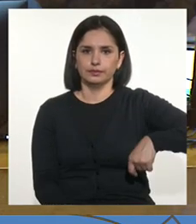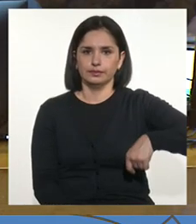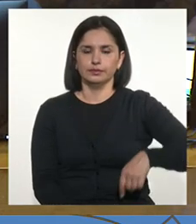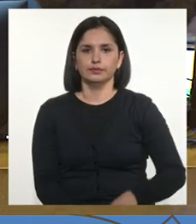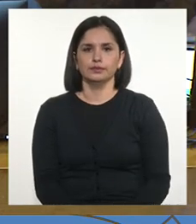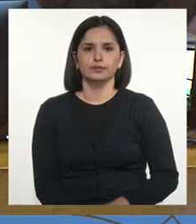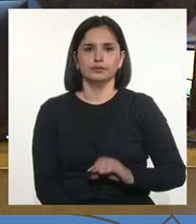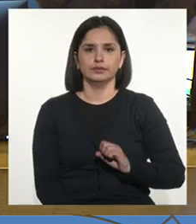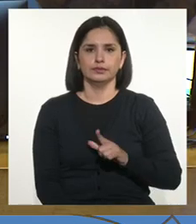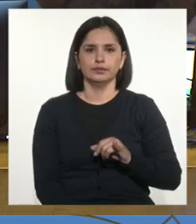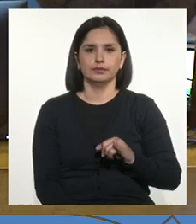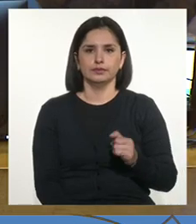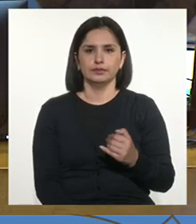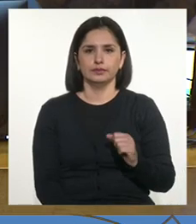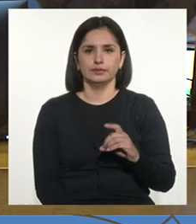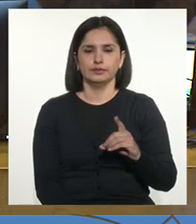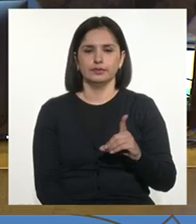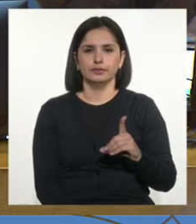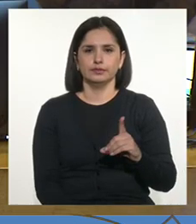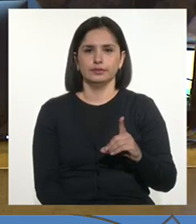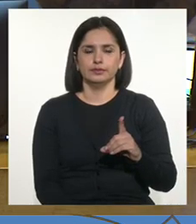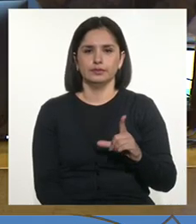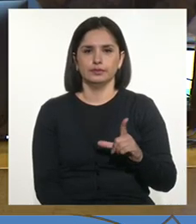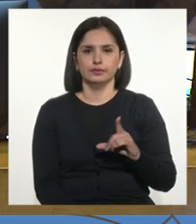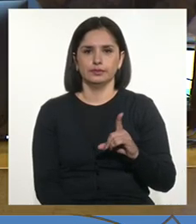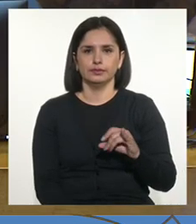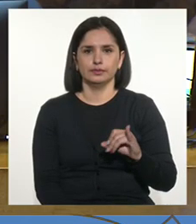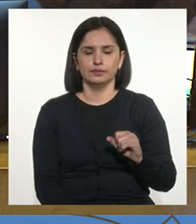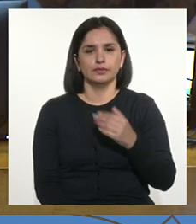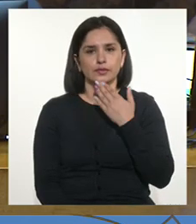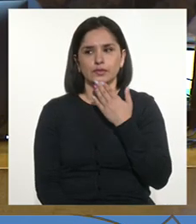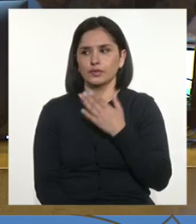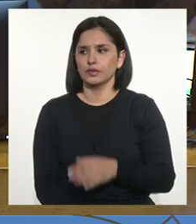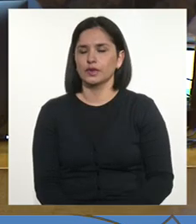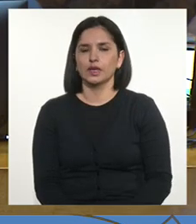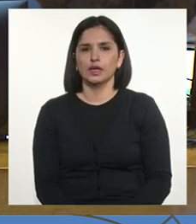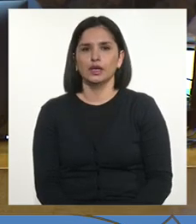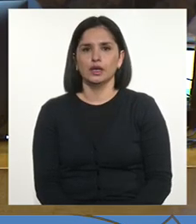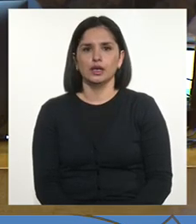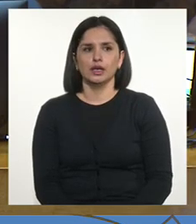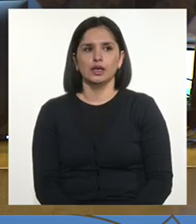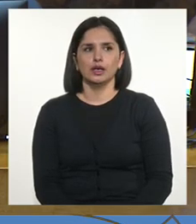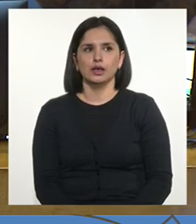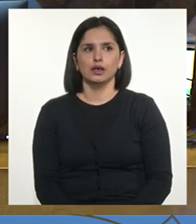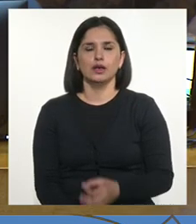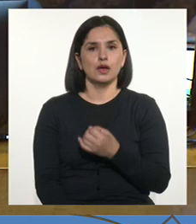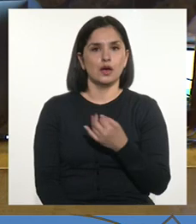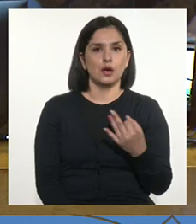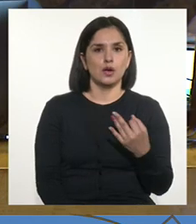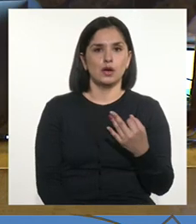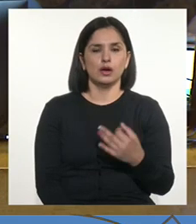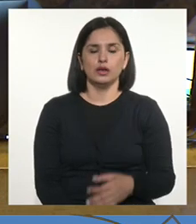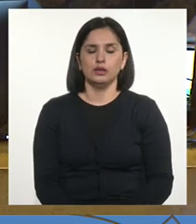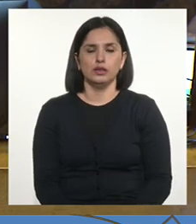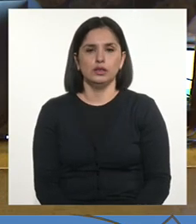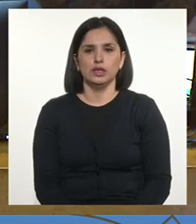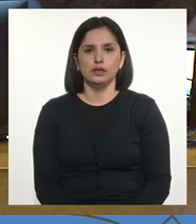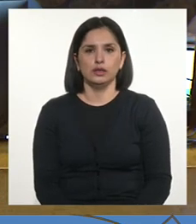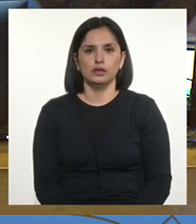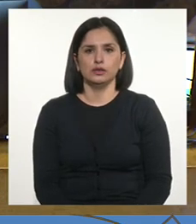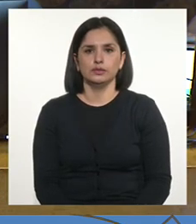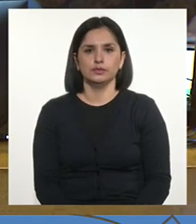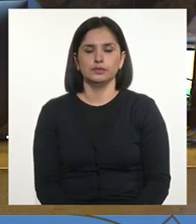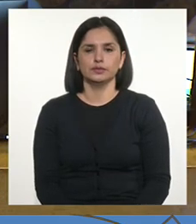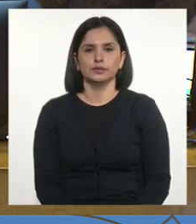precisamente por eso por lo que está señalado que hay un proyecto también de iniciativa varios señores senadores que busca fijar no siendo un gobierno corporativo distinto